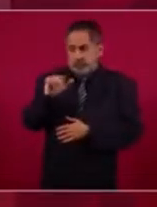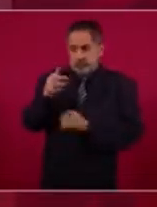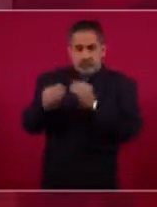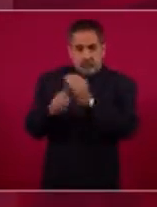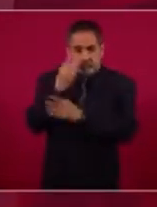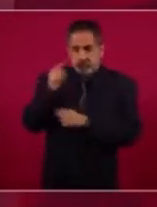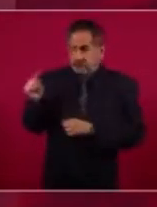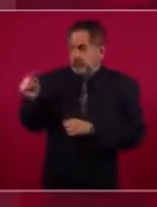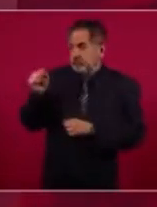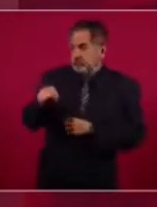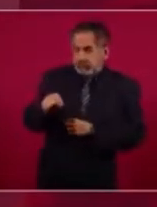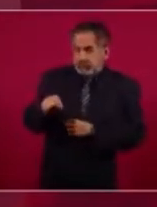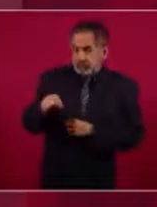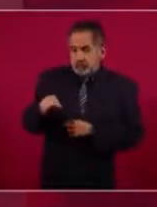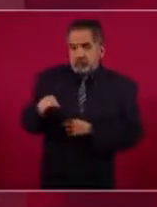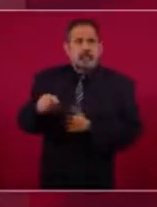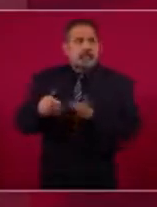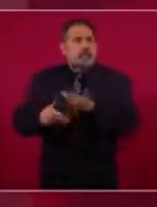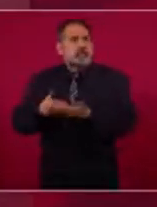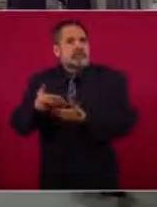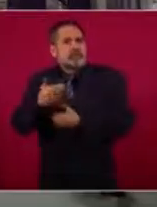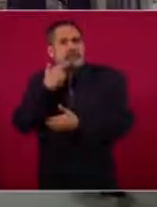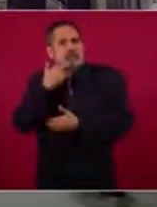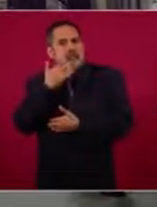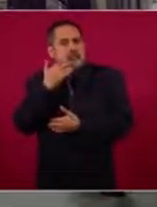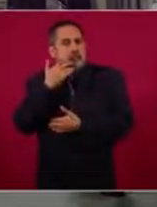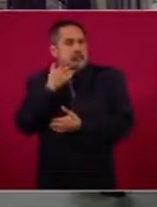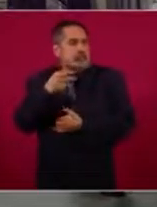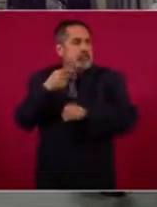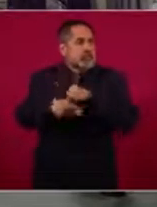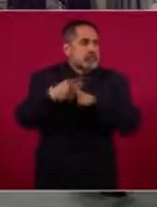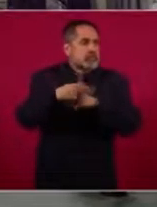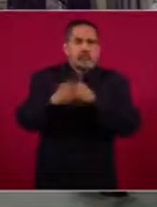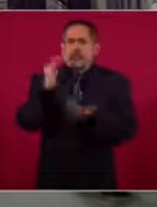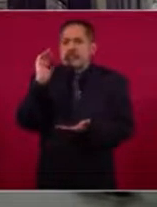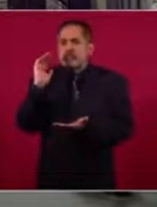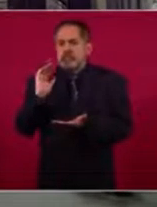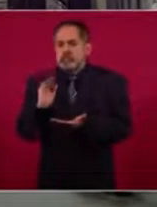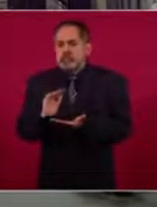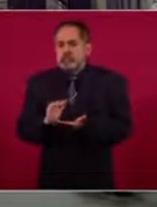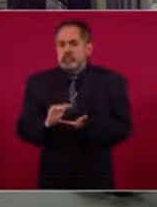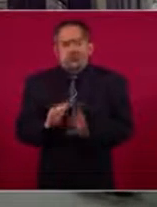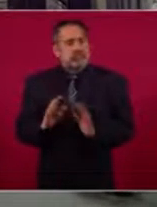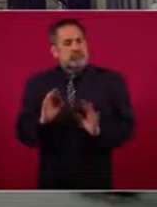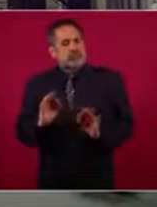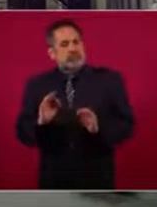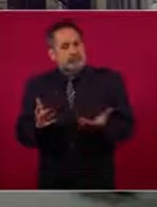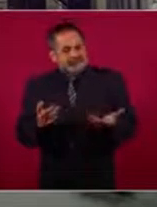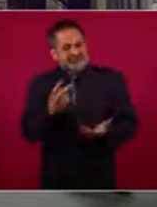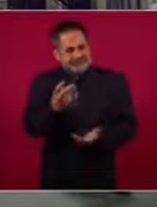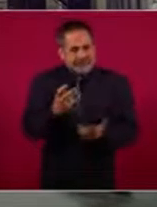y baja la incidencia delictiva,